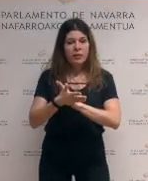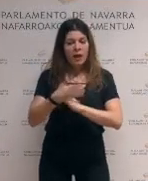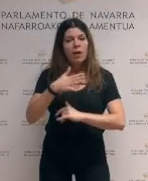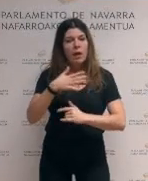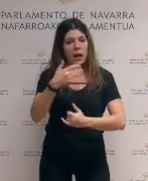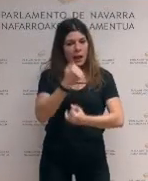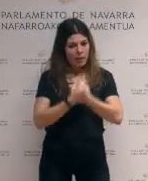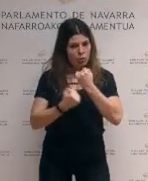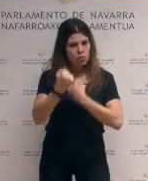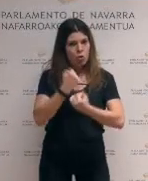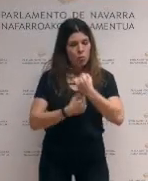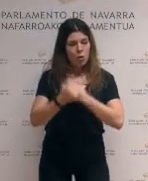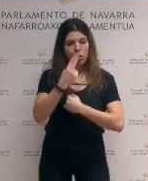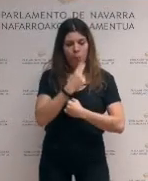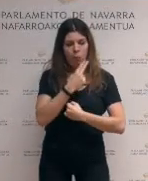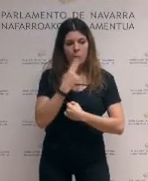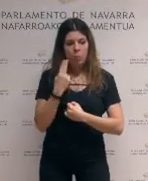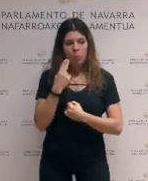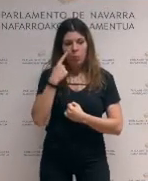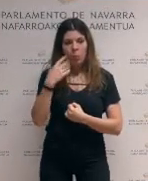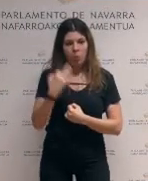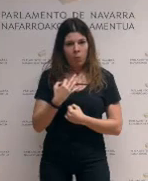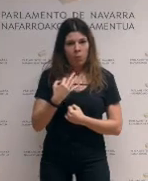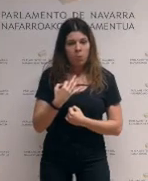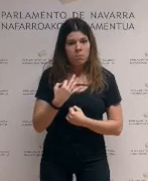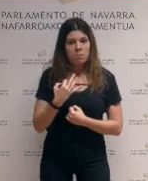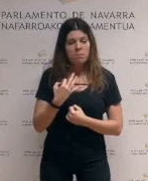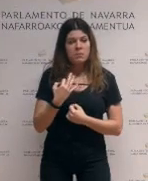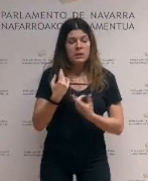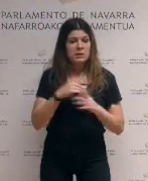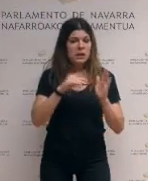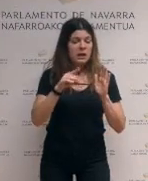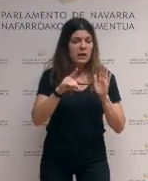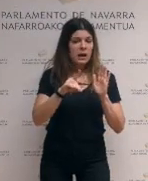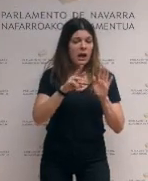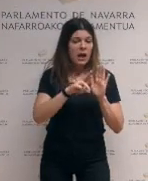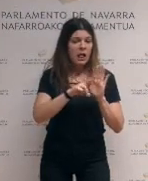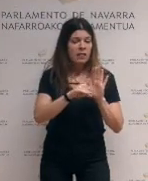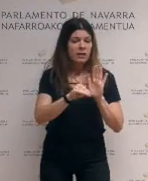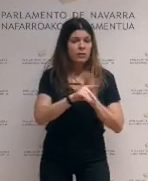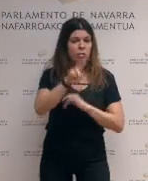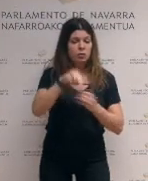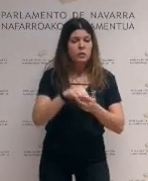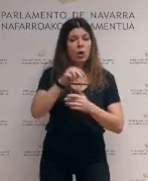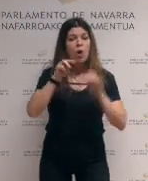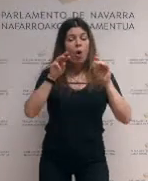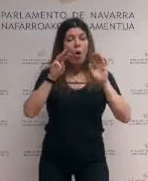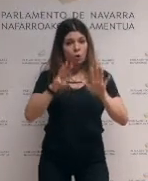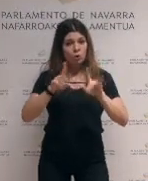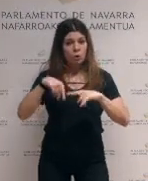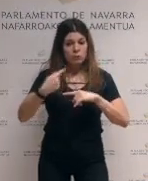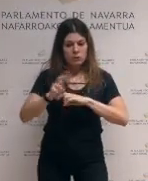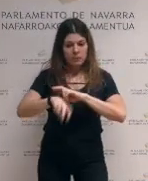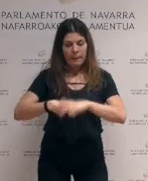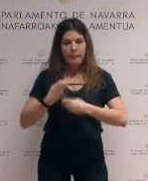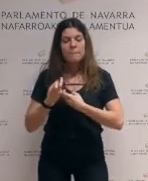comprometida. Es una consideración oficial regulada por un Real Decreto de 2008 que fue modificado en el 2022 y que designa a aquellas farmacias